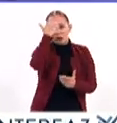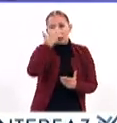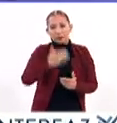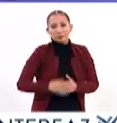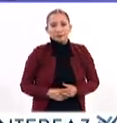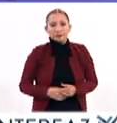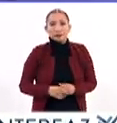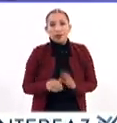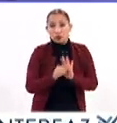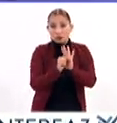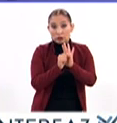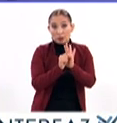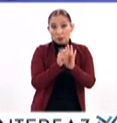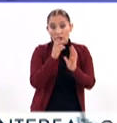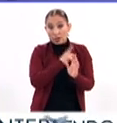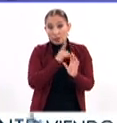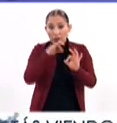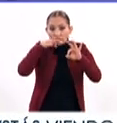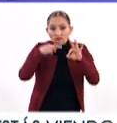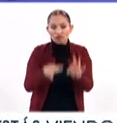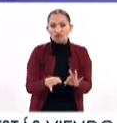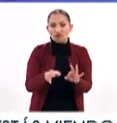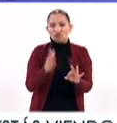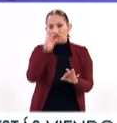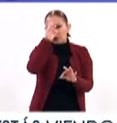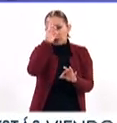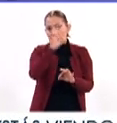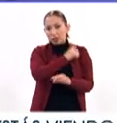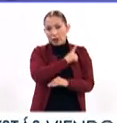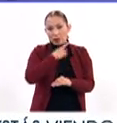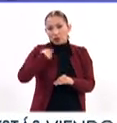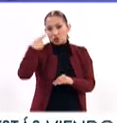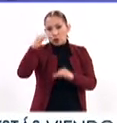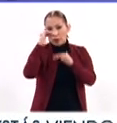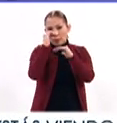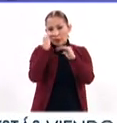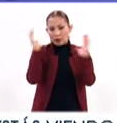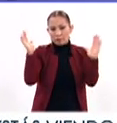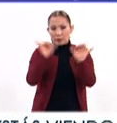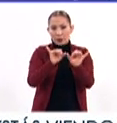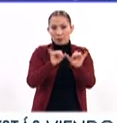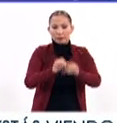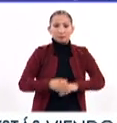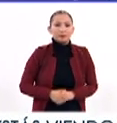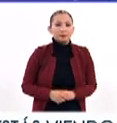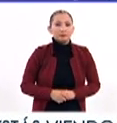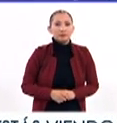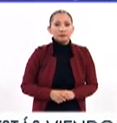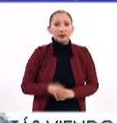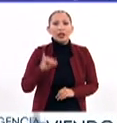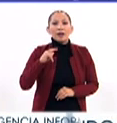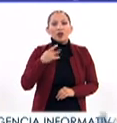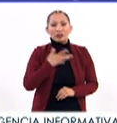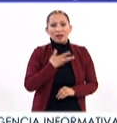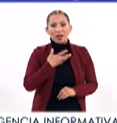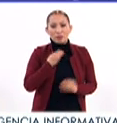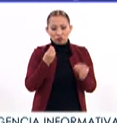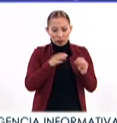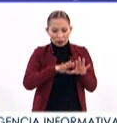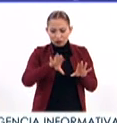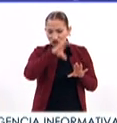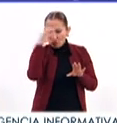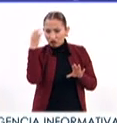¿no? Claro. Es un símbolo que debe de respetarse y que tiene sus limitaciones. Y bueno, ingeniero, trae ahí con usted